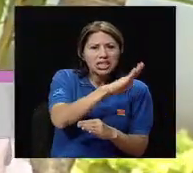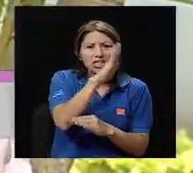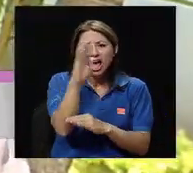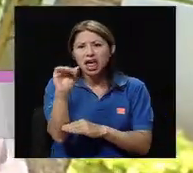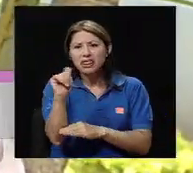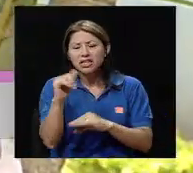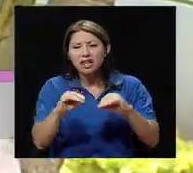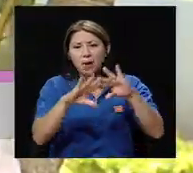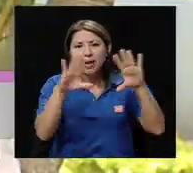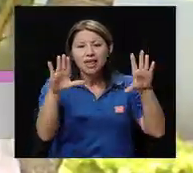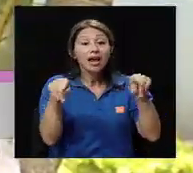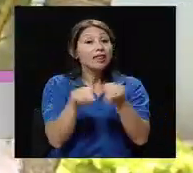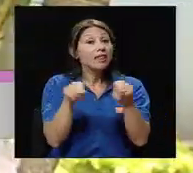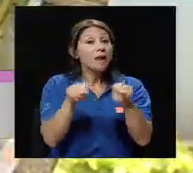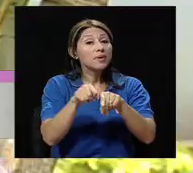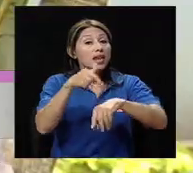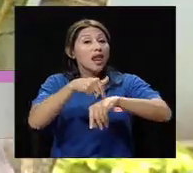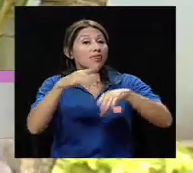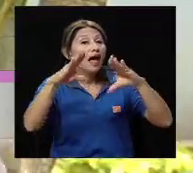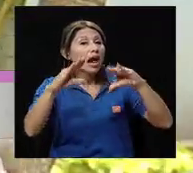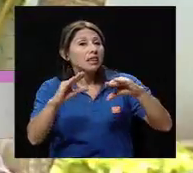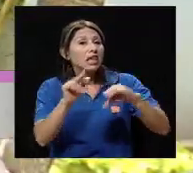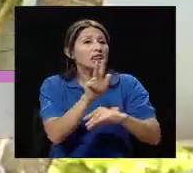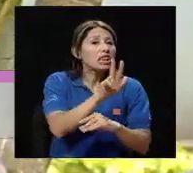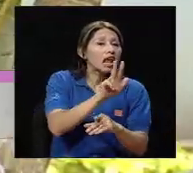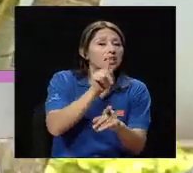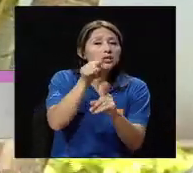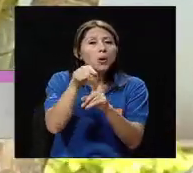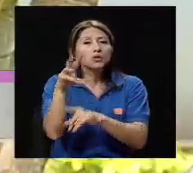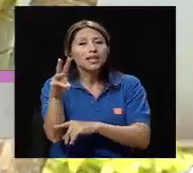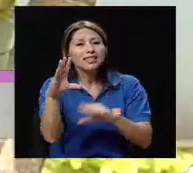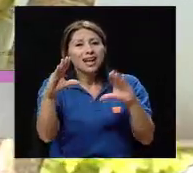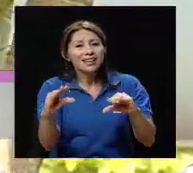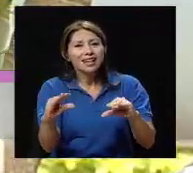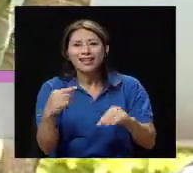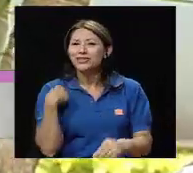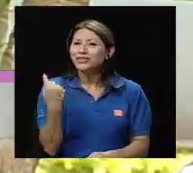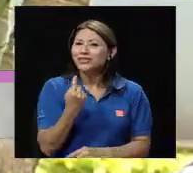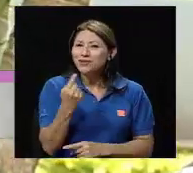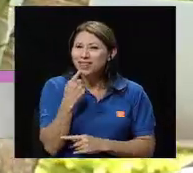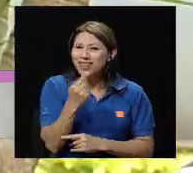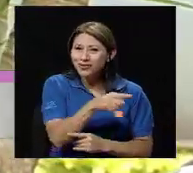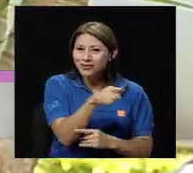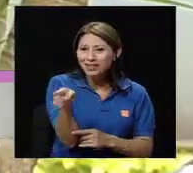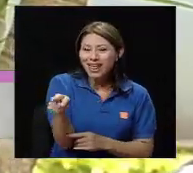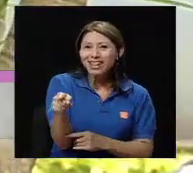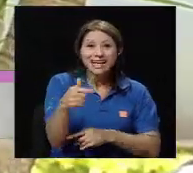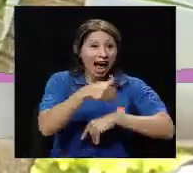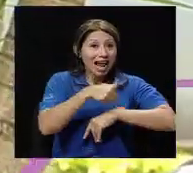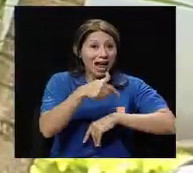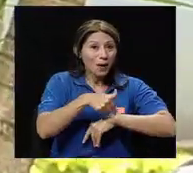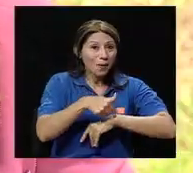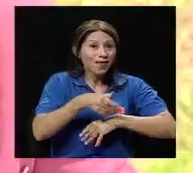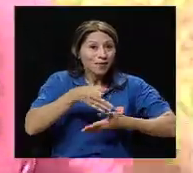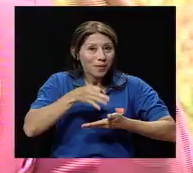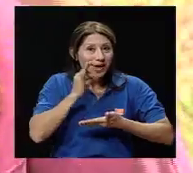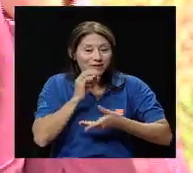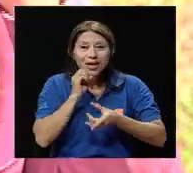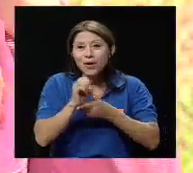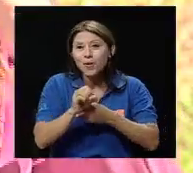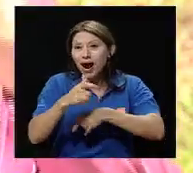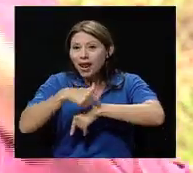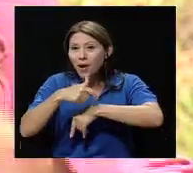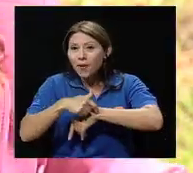horas de la tarde también, entre 3 y 6 de la tarde. Yo siempre digo como para que la gente haga una asociación a la hora de tomar café o a la hora que se están los chicos en la escuela y demás, ¿verdad?